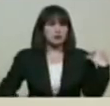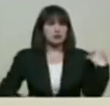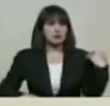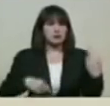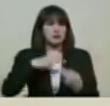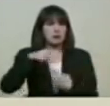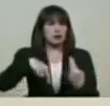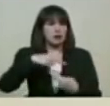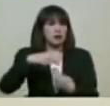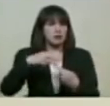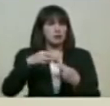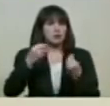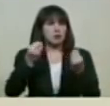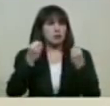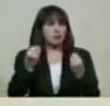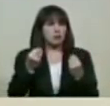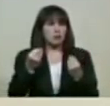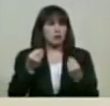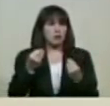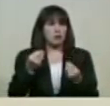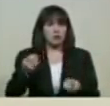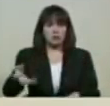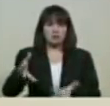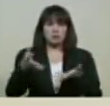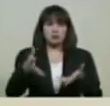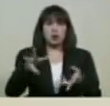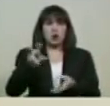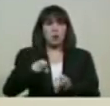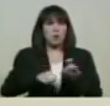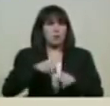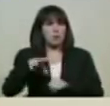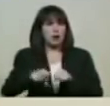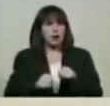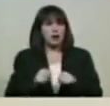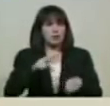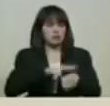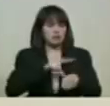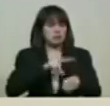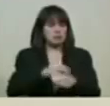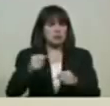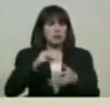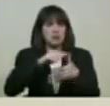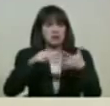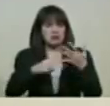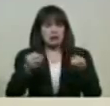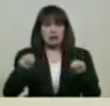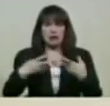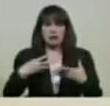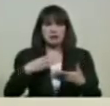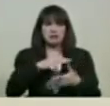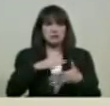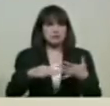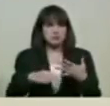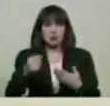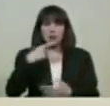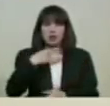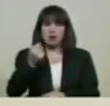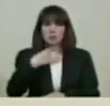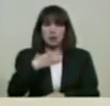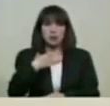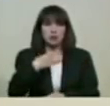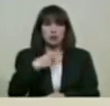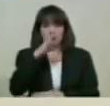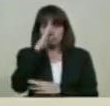la adquisición de insumos médico-quirúrgicos, de desechables, de medicamentos